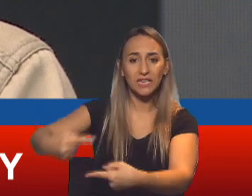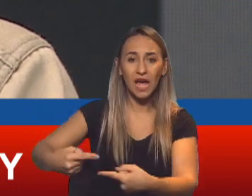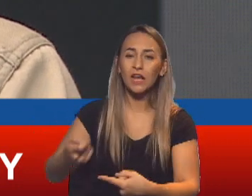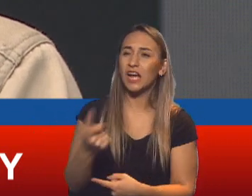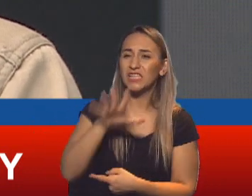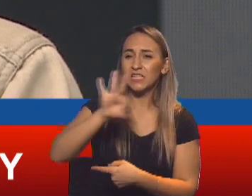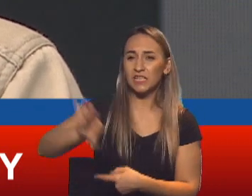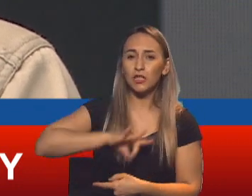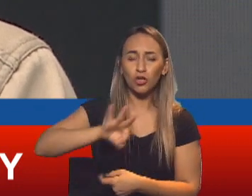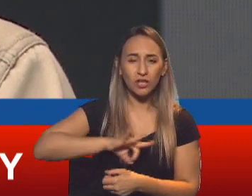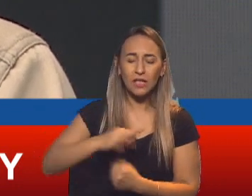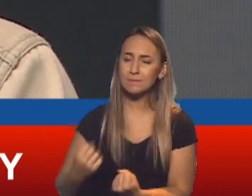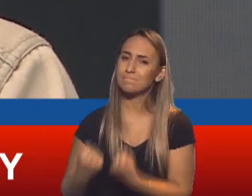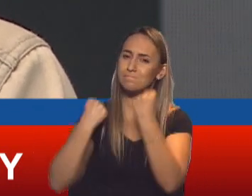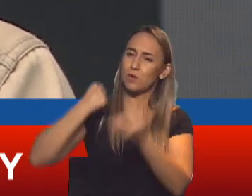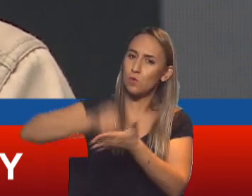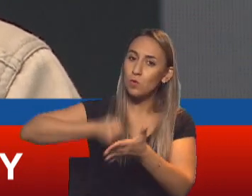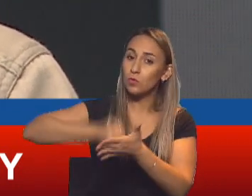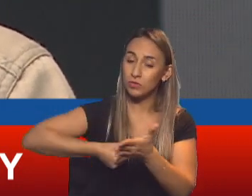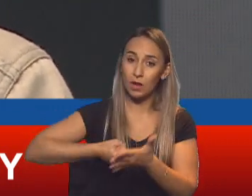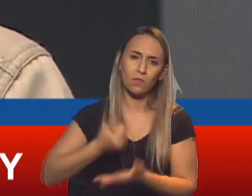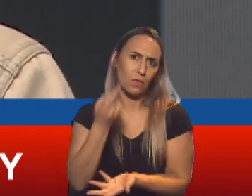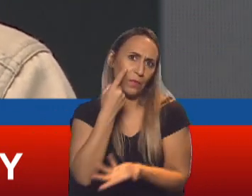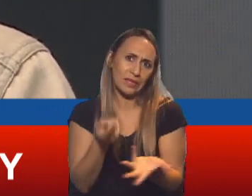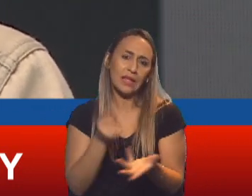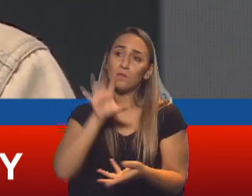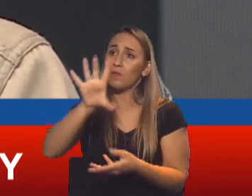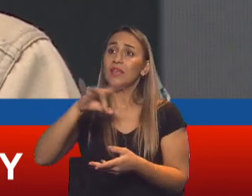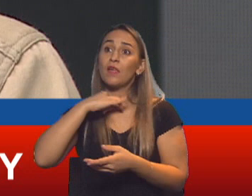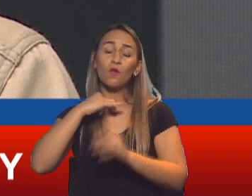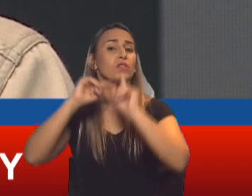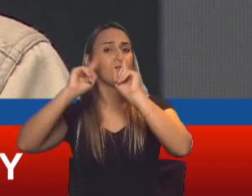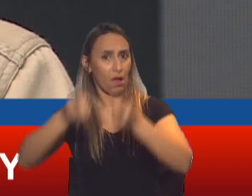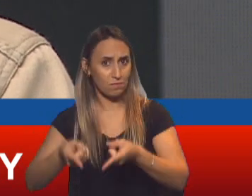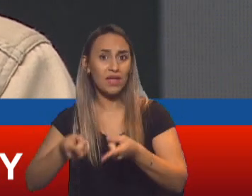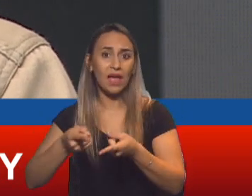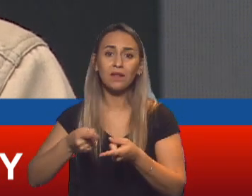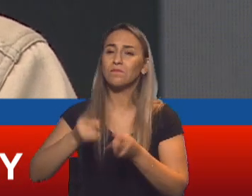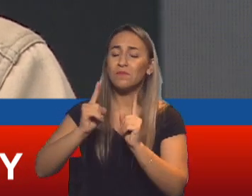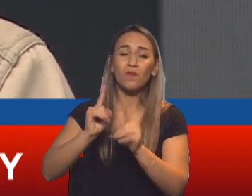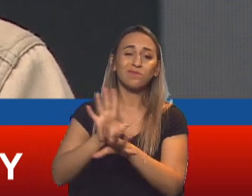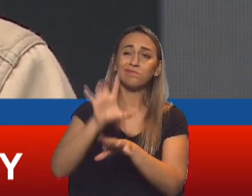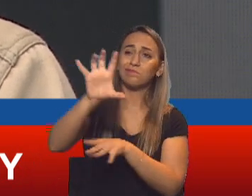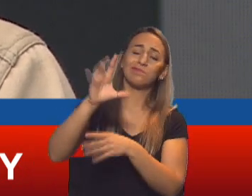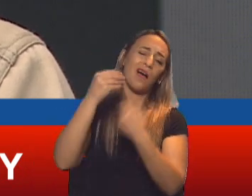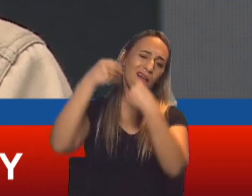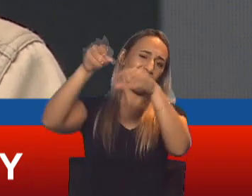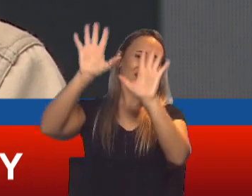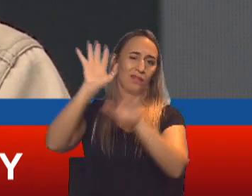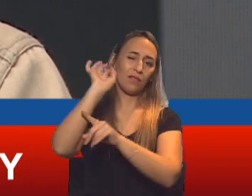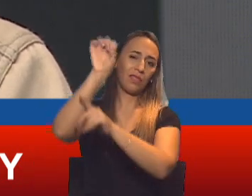500 años, y vos viste, ¿no?, Jujuy es parte de esa tierra olvidada, de